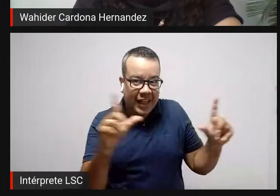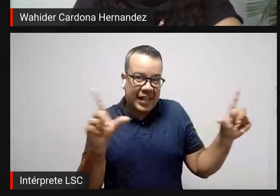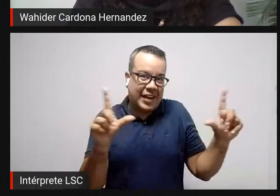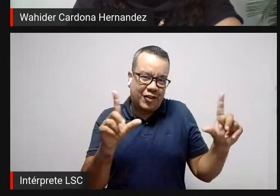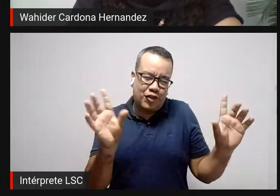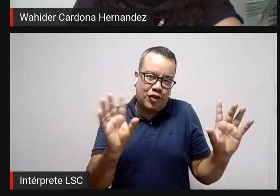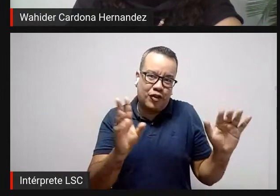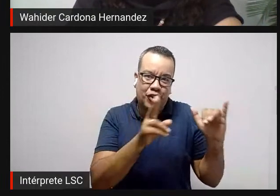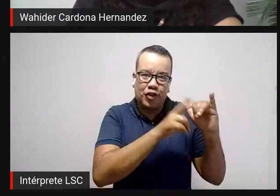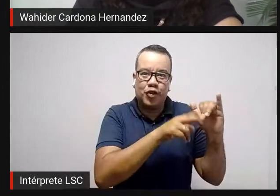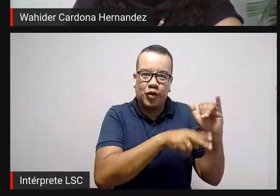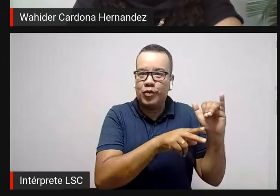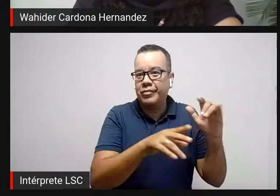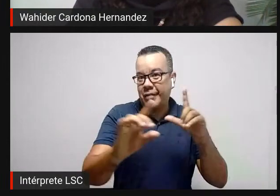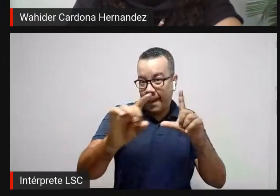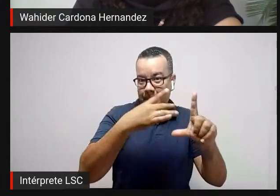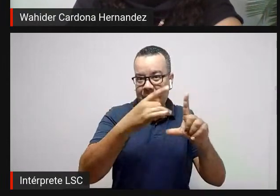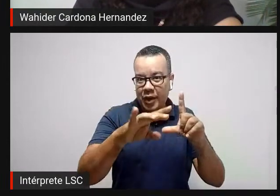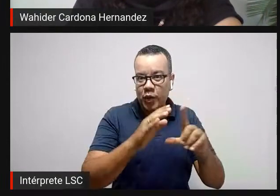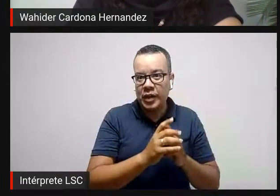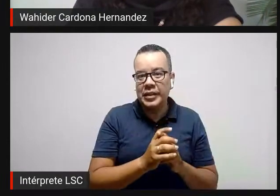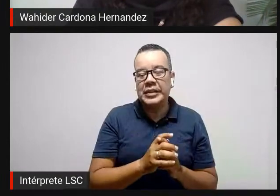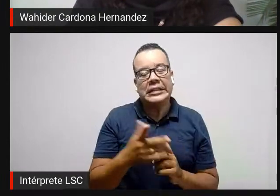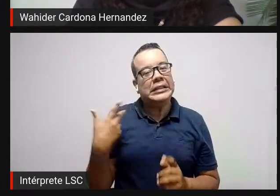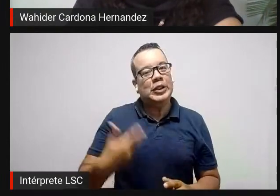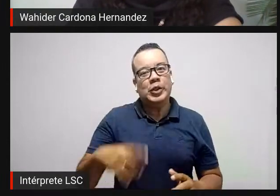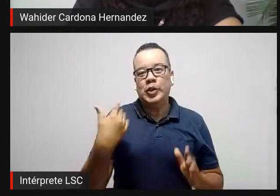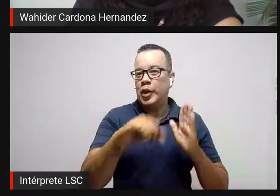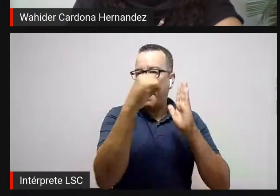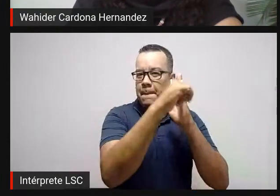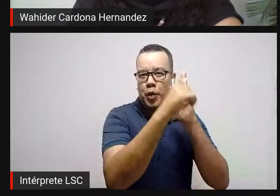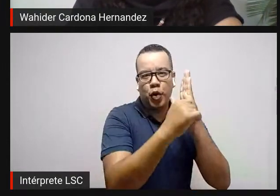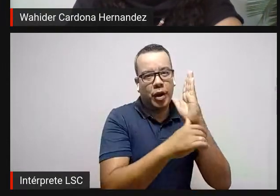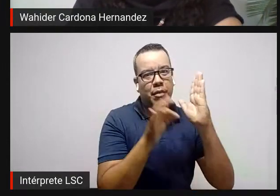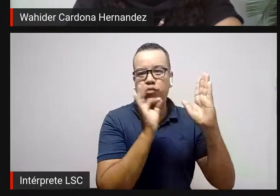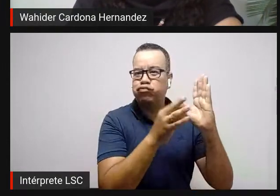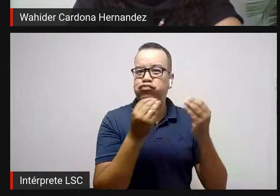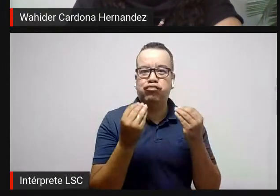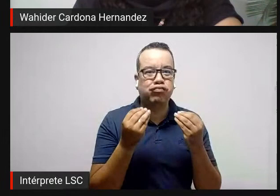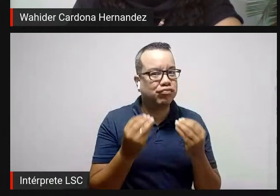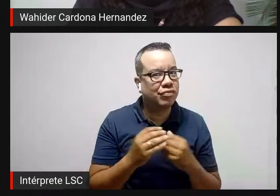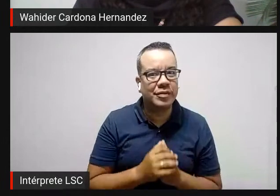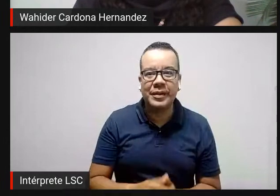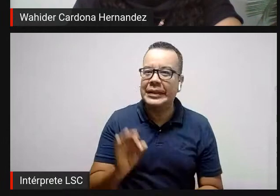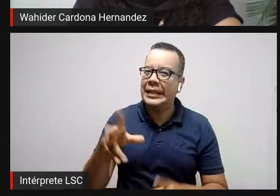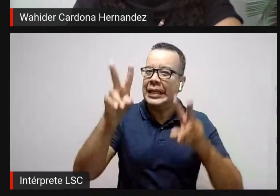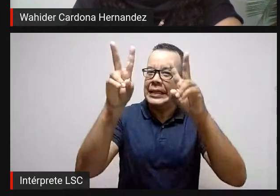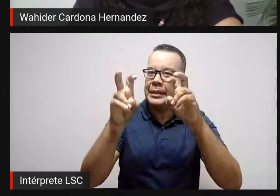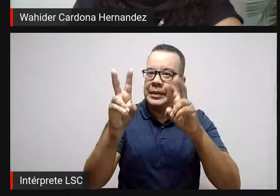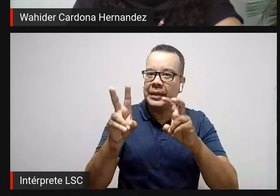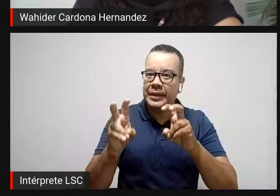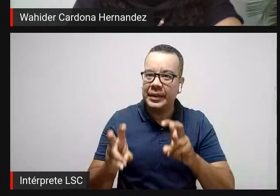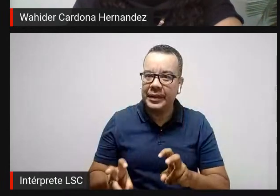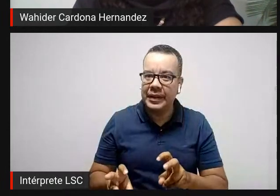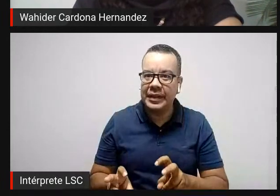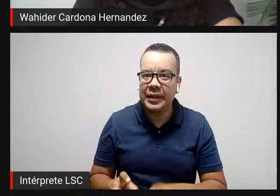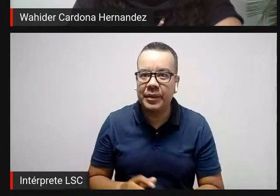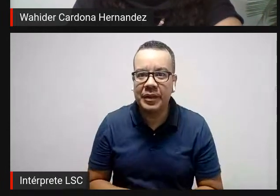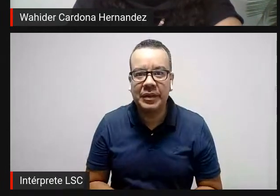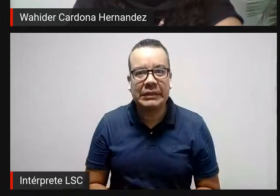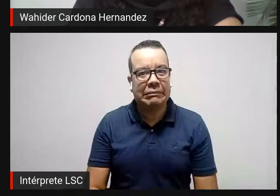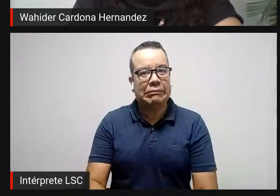virtuales, vamos a tener una programación muy nutrida y con muchos, muchos temas relevantes para nuestra ciudad.